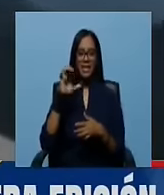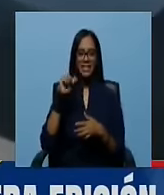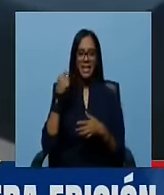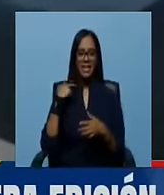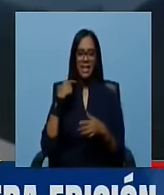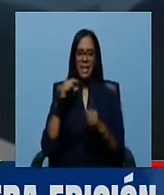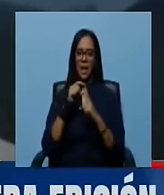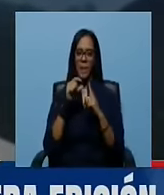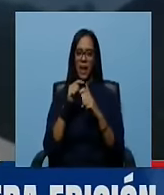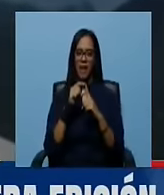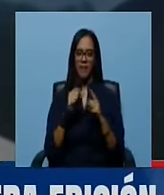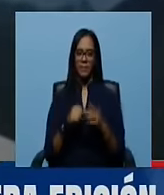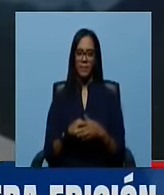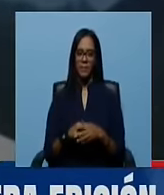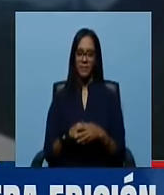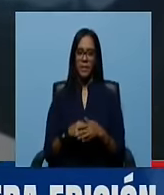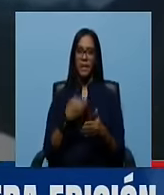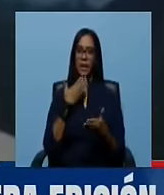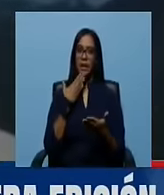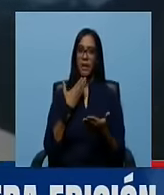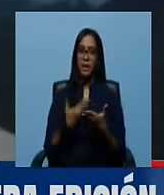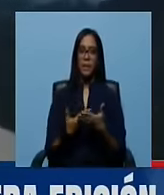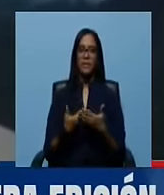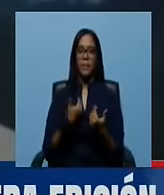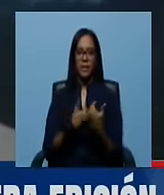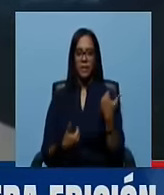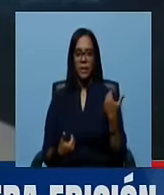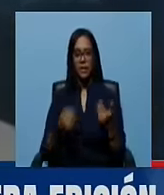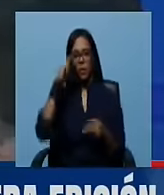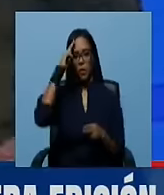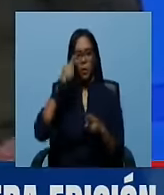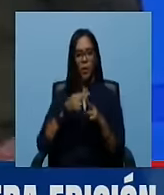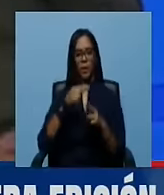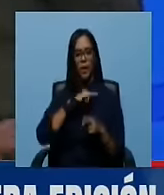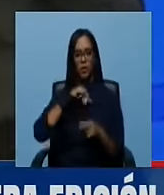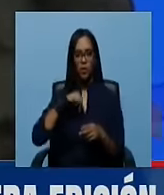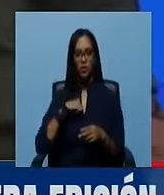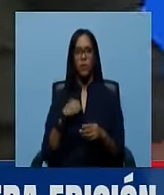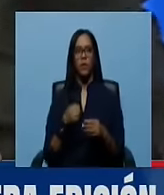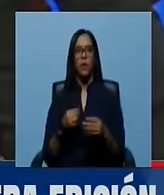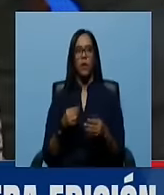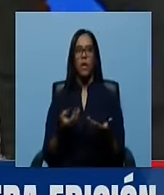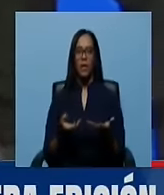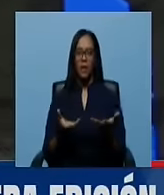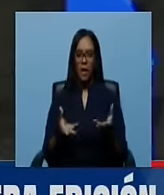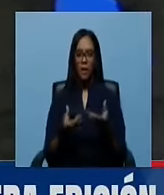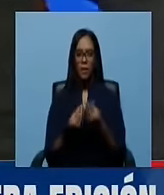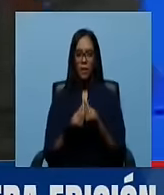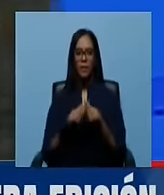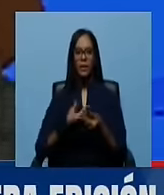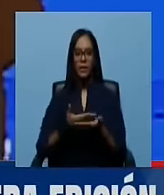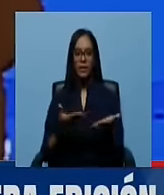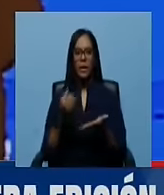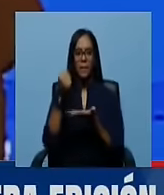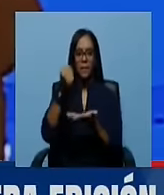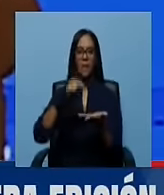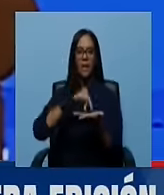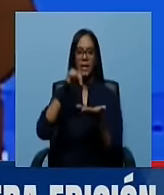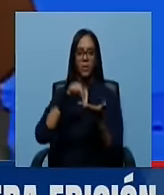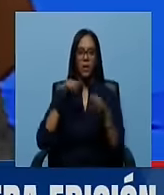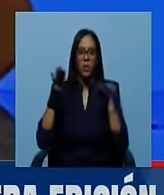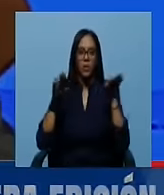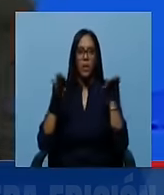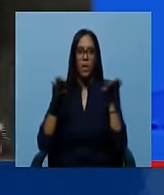palabra. Gracias, presidente. Es un honor para nosotros que nos haya acompañado en esta entrega del Premio Nacional de